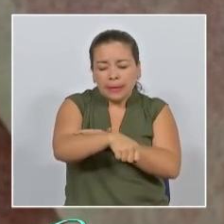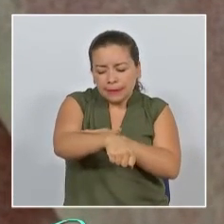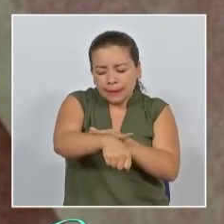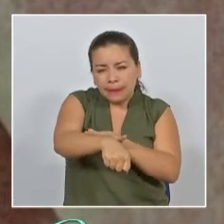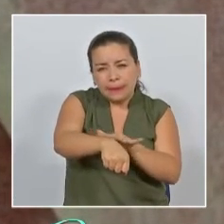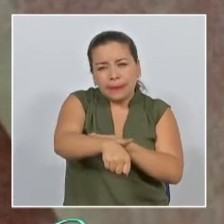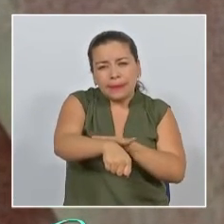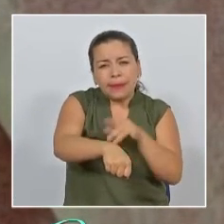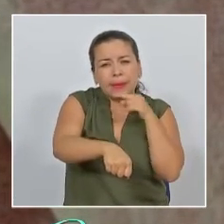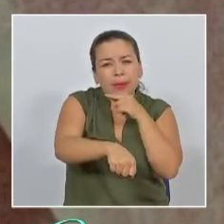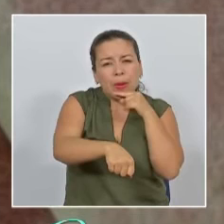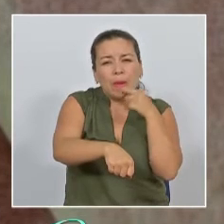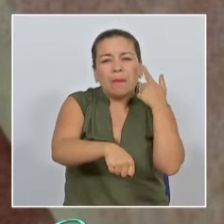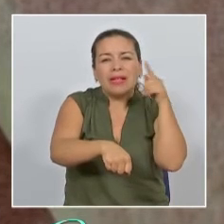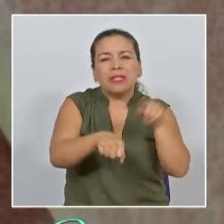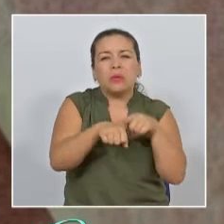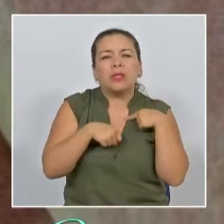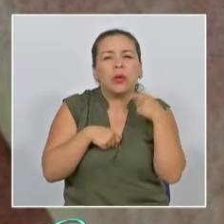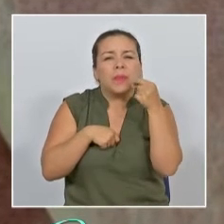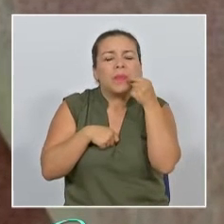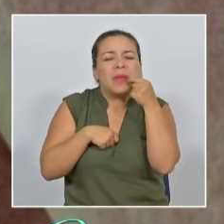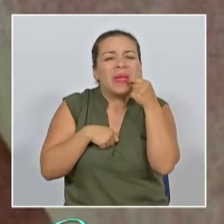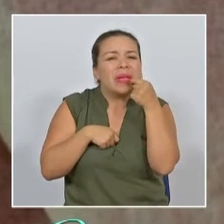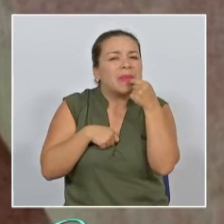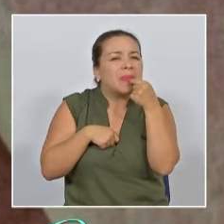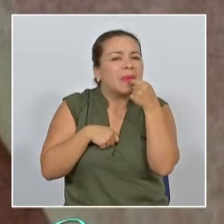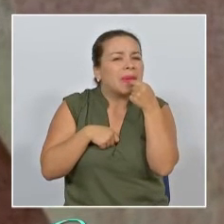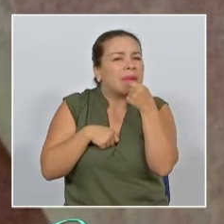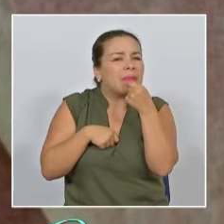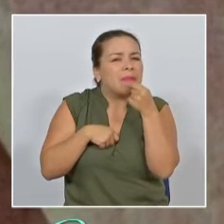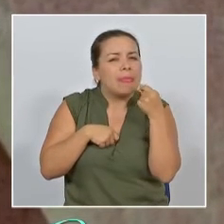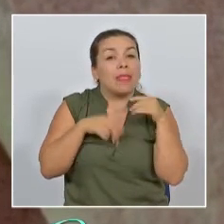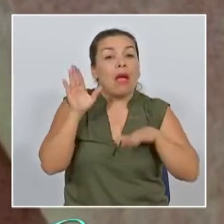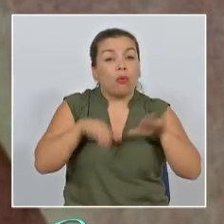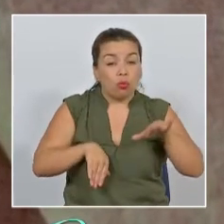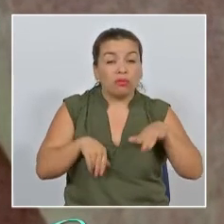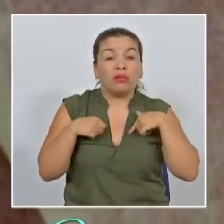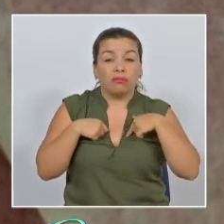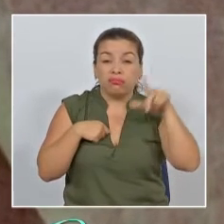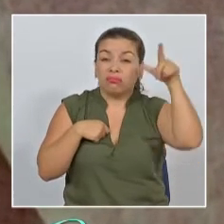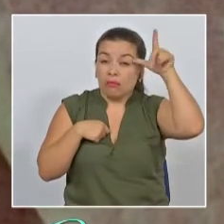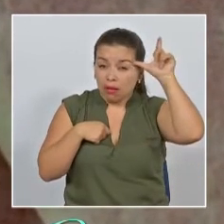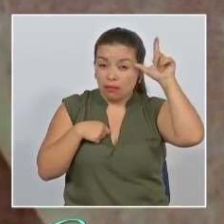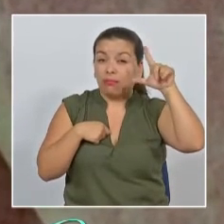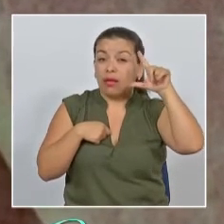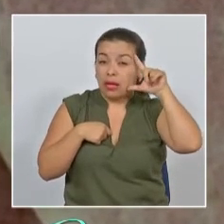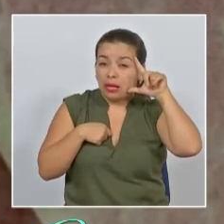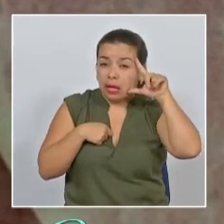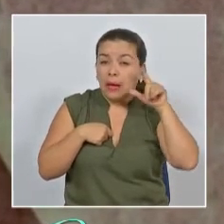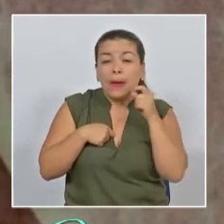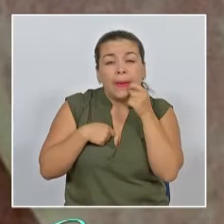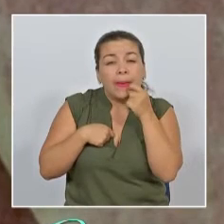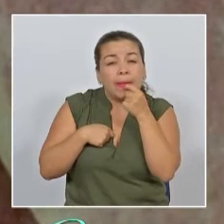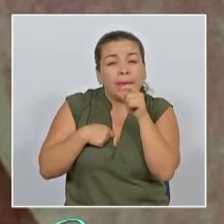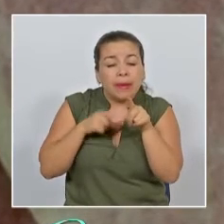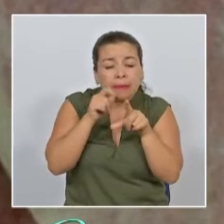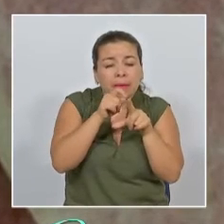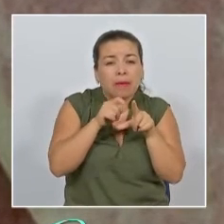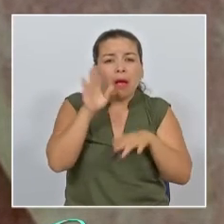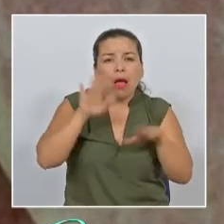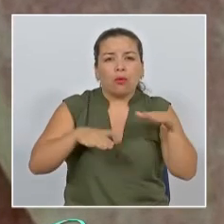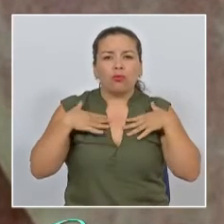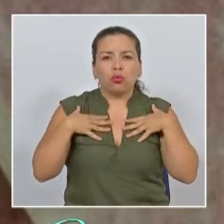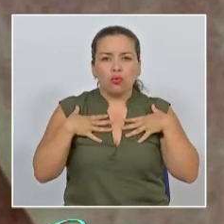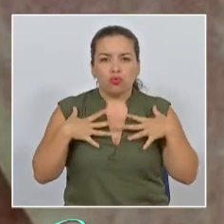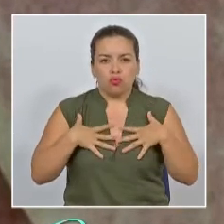son como los juegos que le dan a uno los labios, a muchas personas en los genitales, y da en diferentes partes del cuerpo, en el tórax